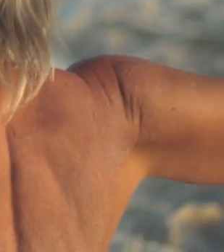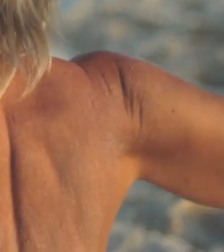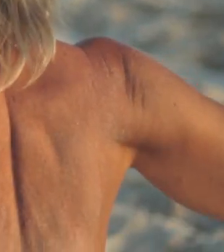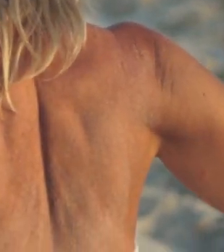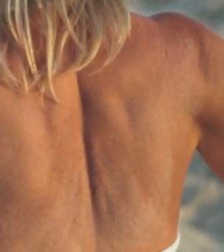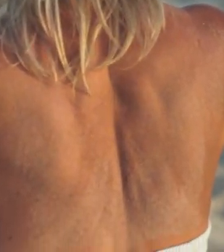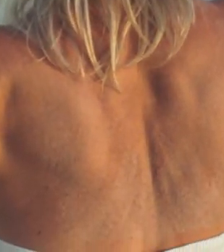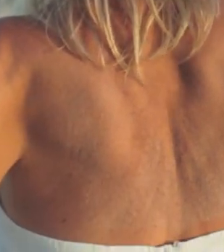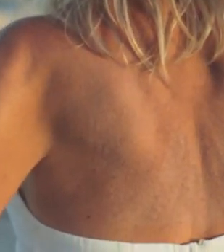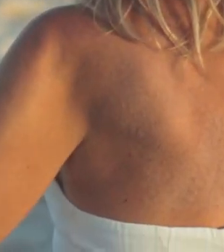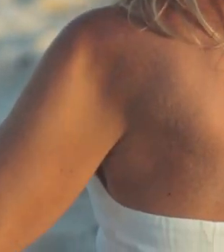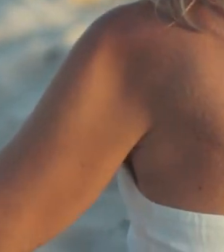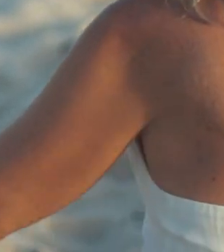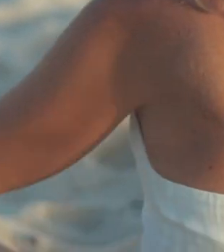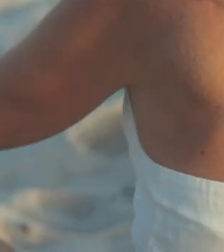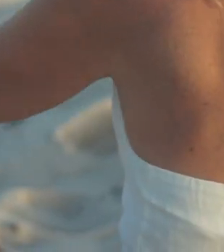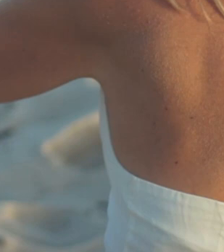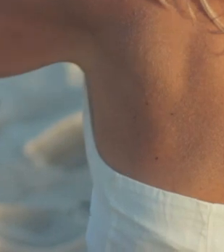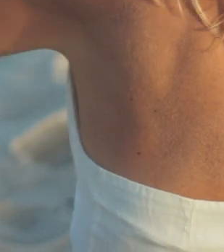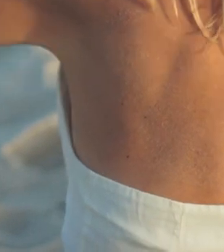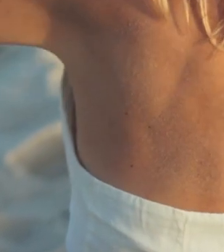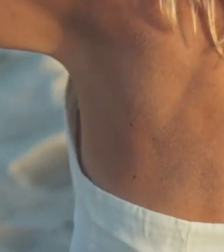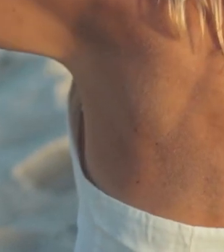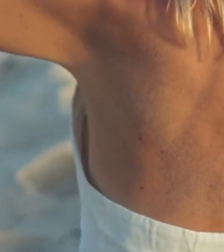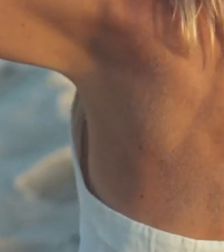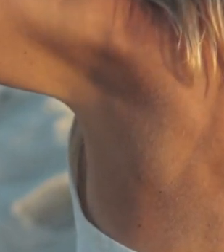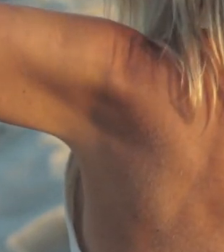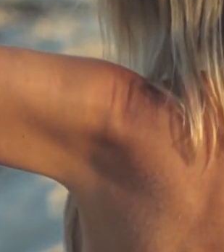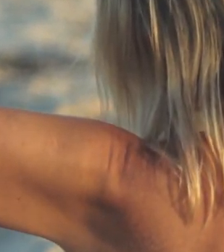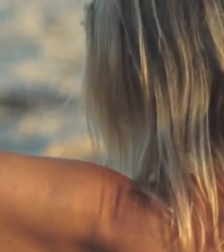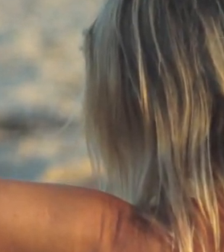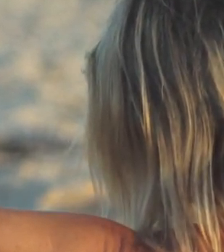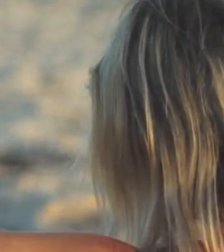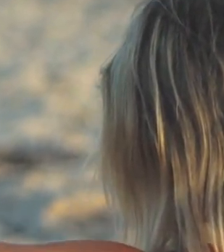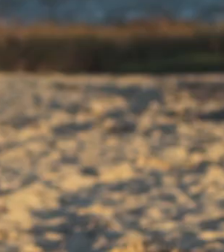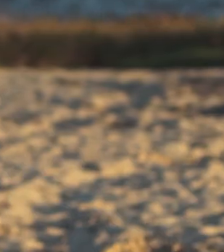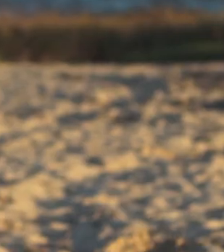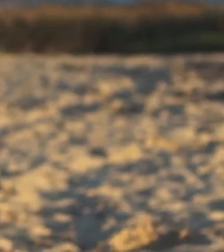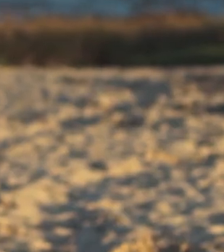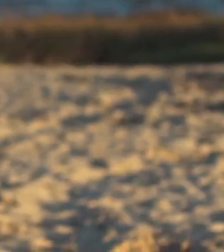Thank you.